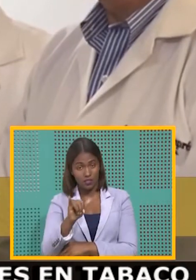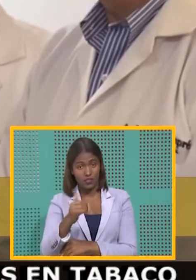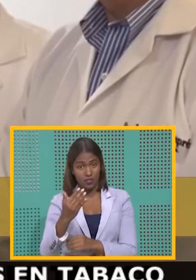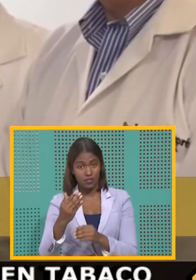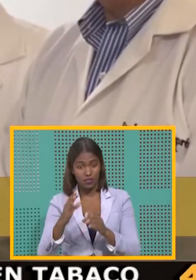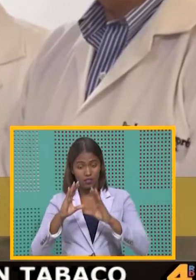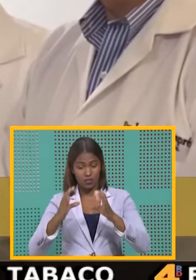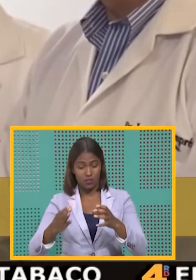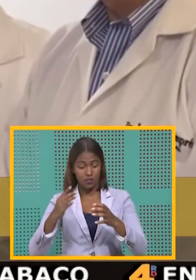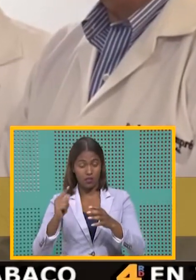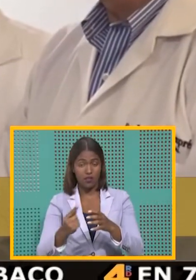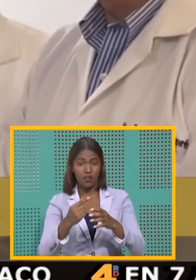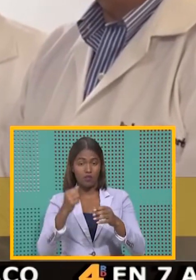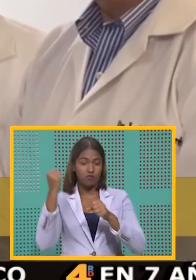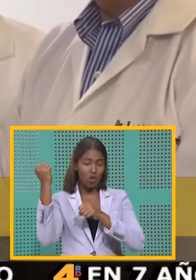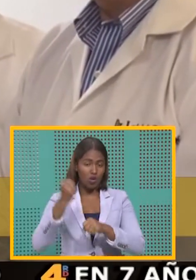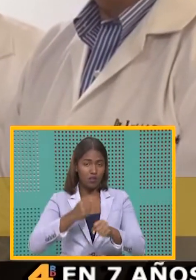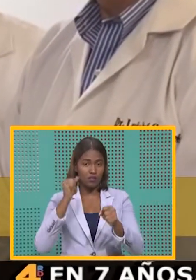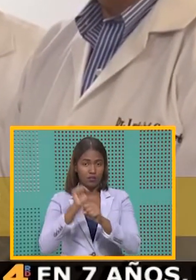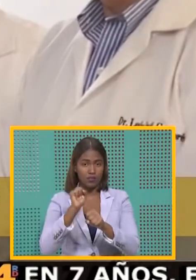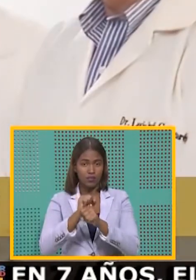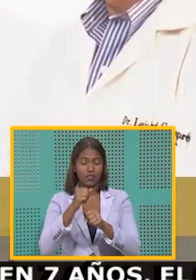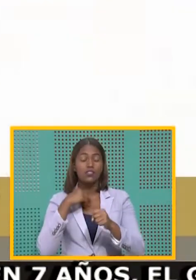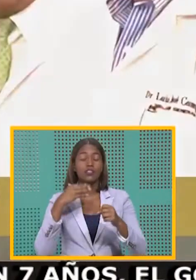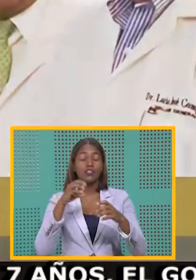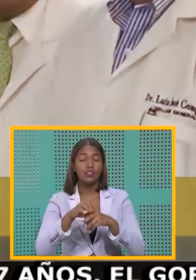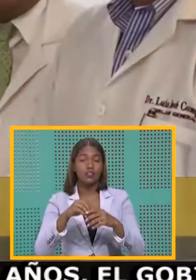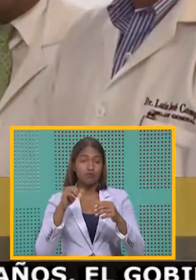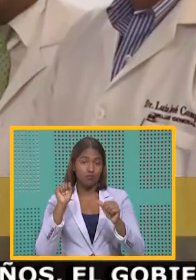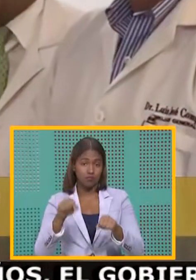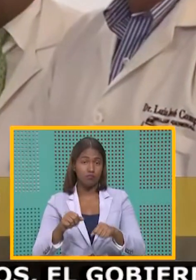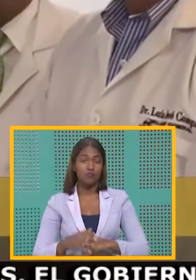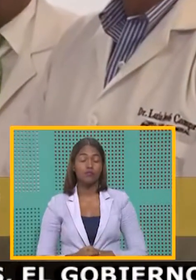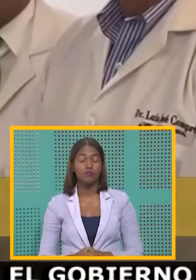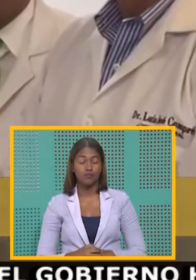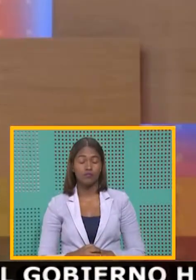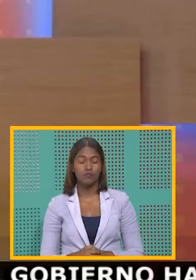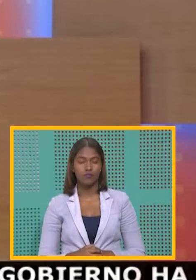beneficio, sobre todo de la población que asiste a este establecimiento de salud.